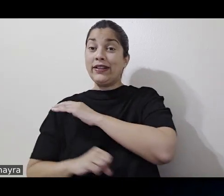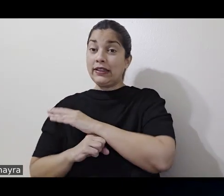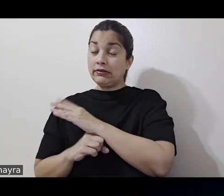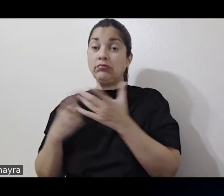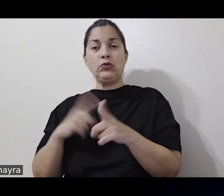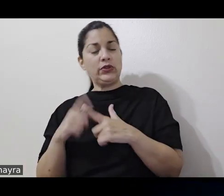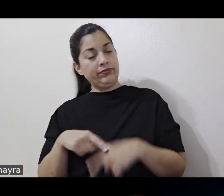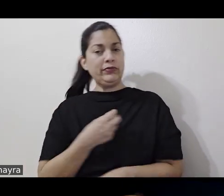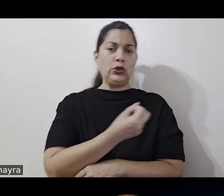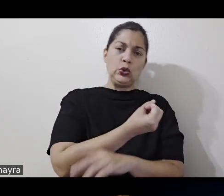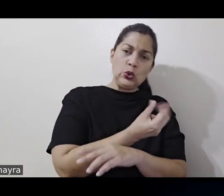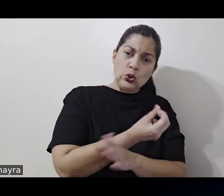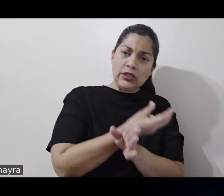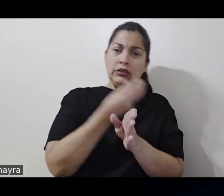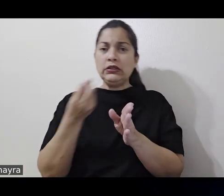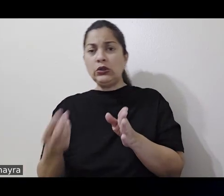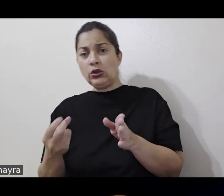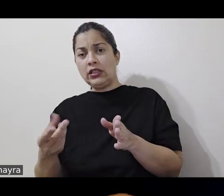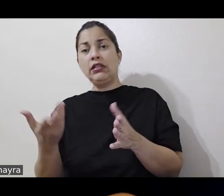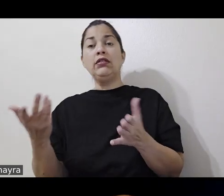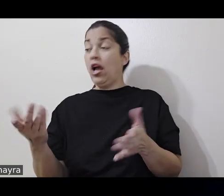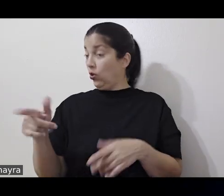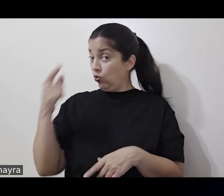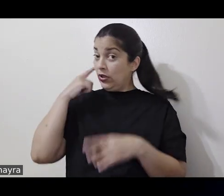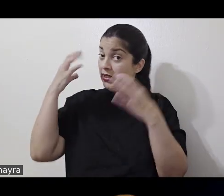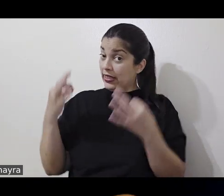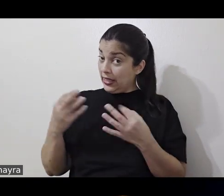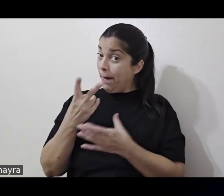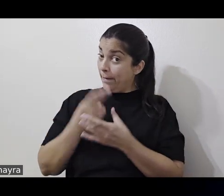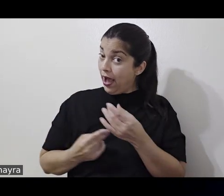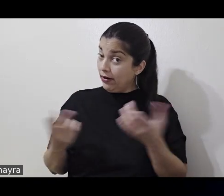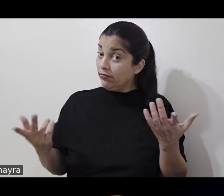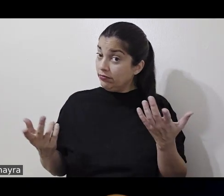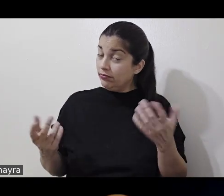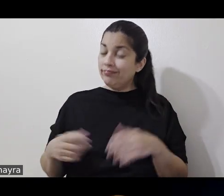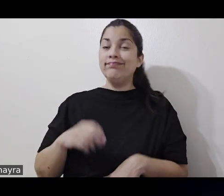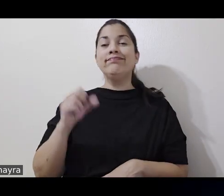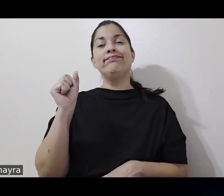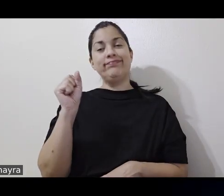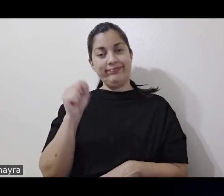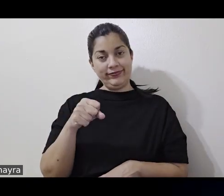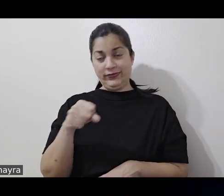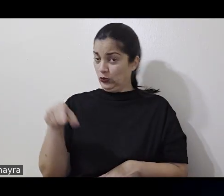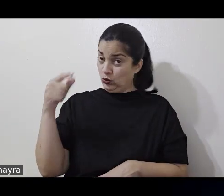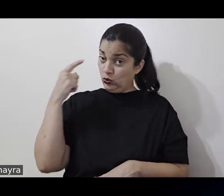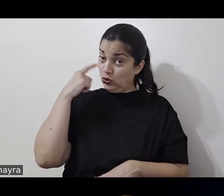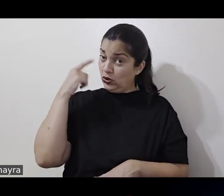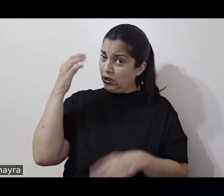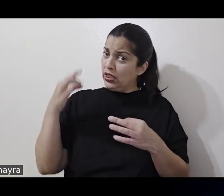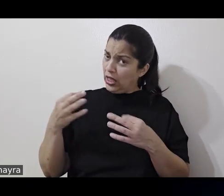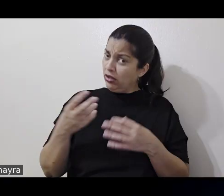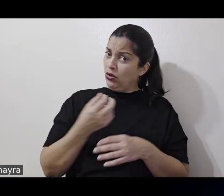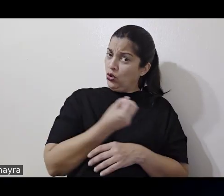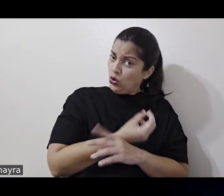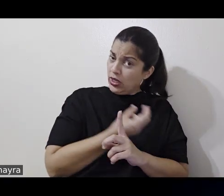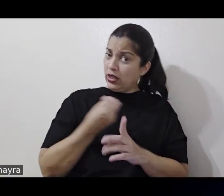acá y 12 en este lado. Así por que eso, pero tú decidiste que fueran pares. O sea, que ya tú sabías que, ok, yo voy a terminar cuando sean 12